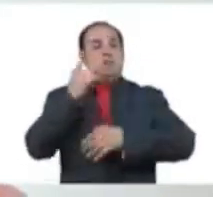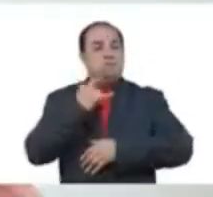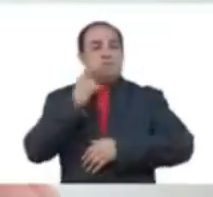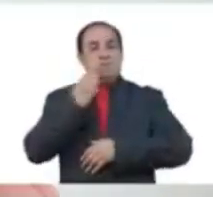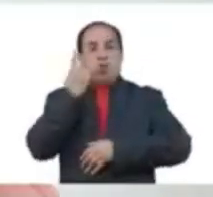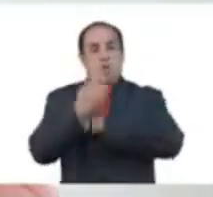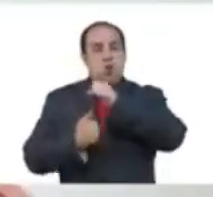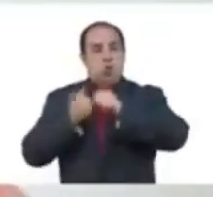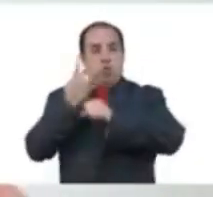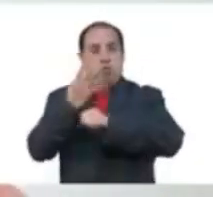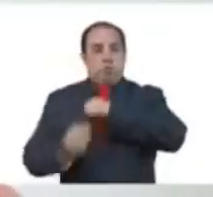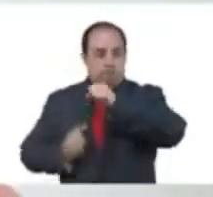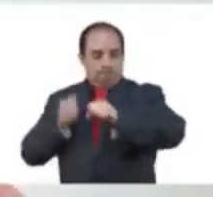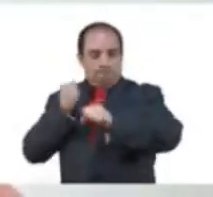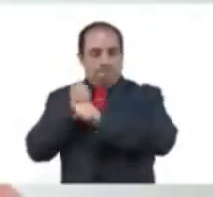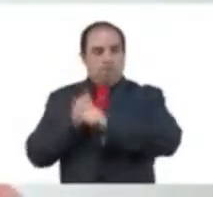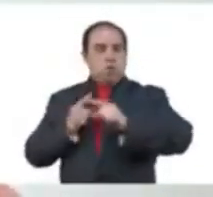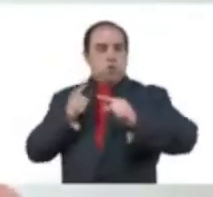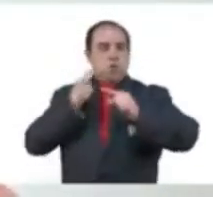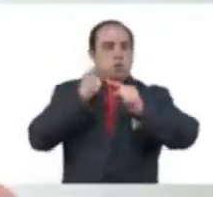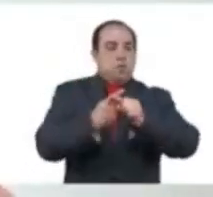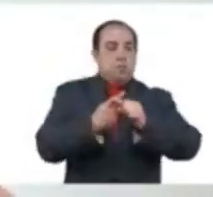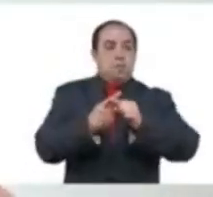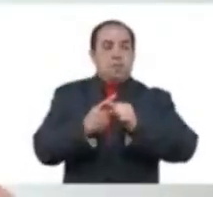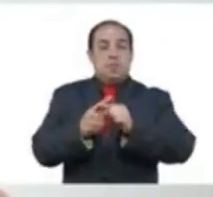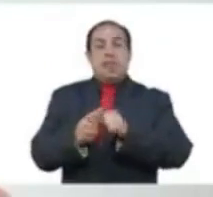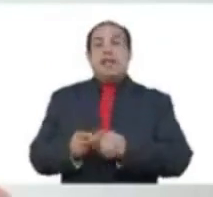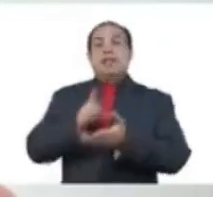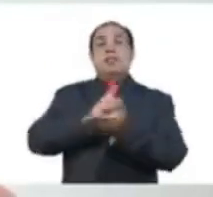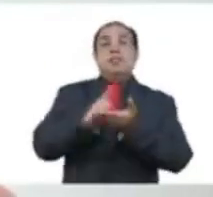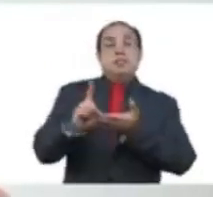y garantizar que pase lo que pase, pues ese es un derecho que no se le pueda quitar a las personas de la ciudad.